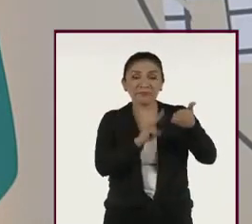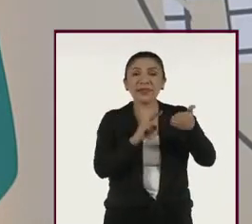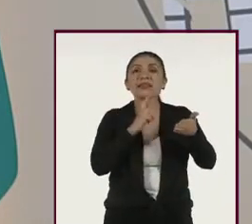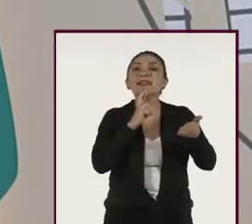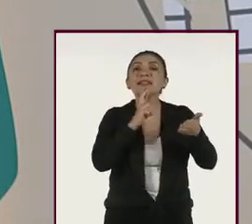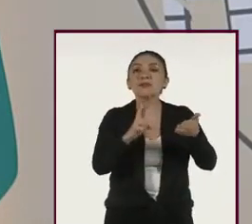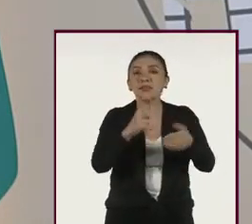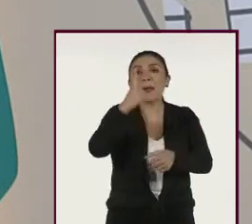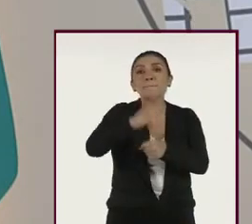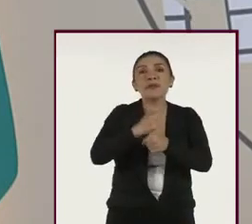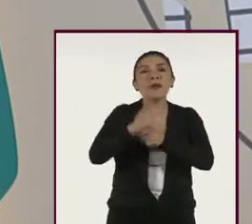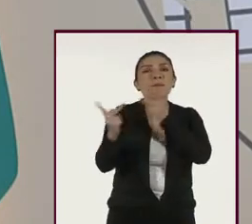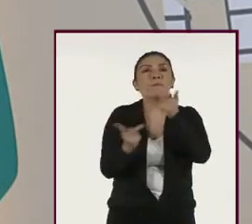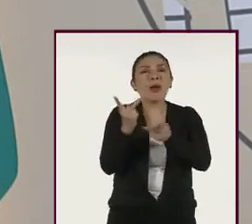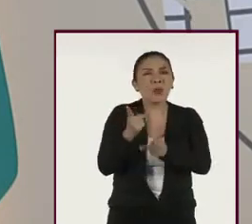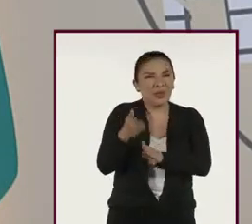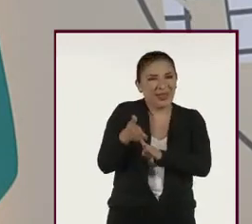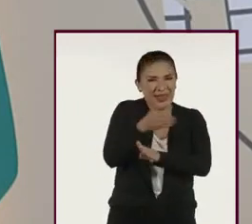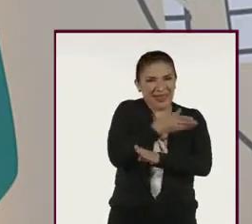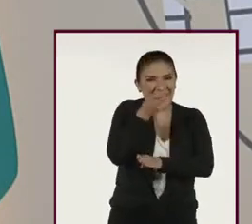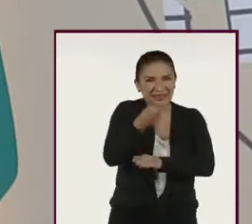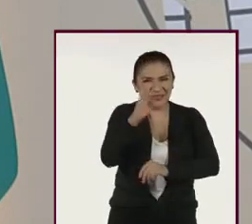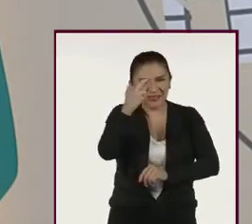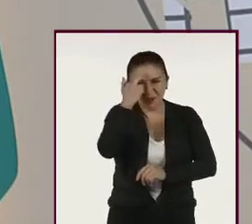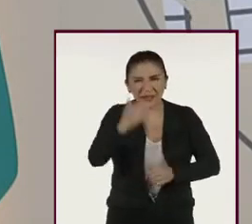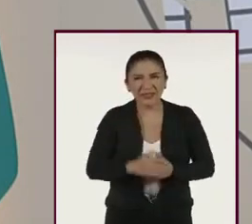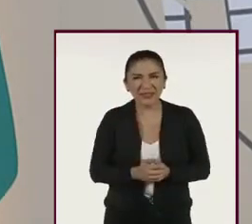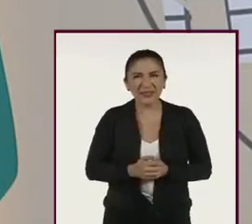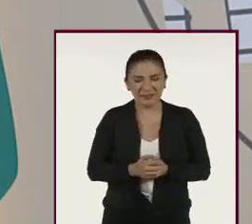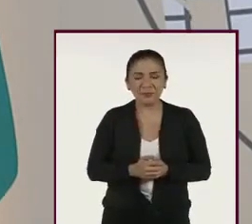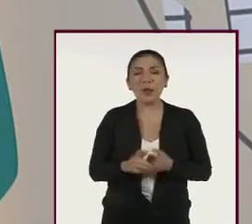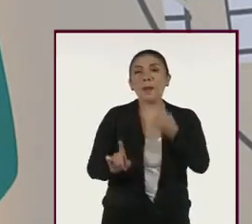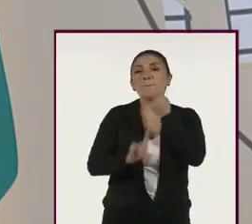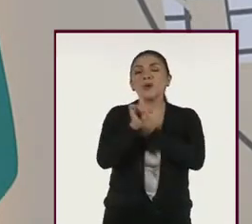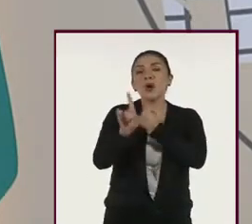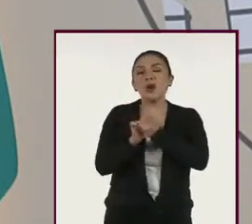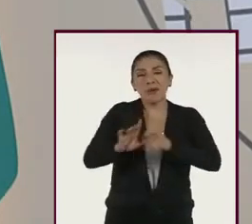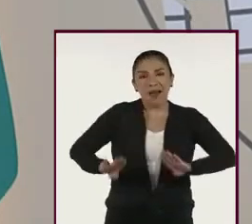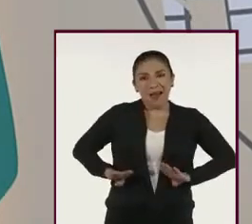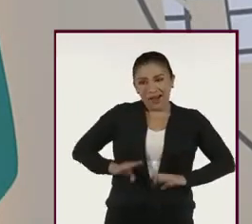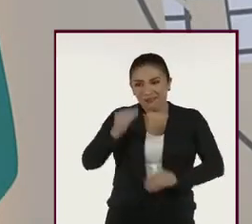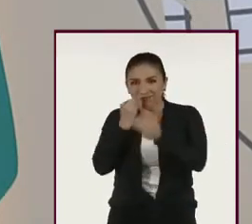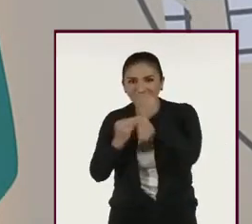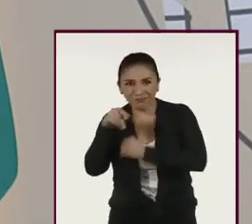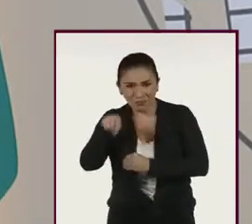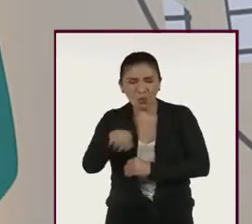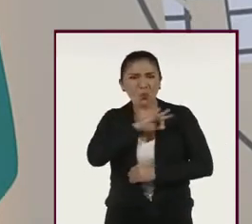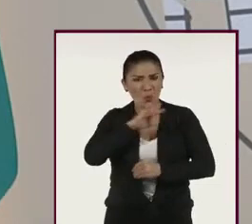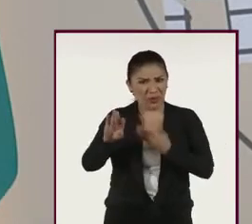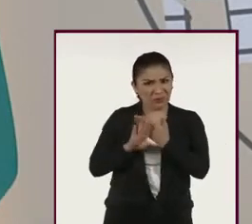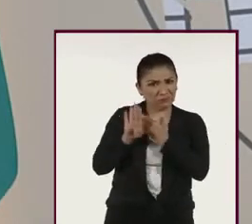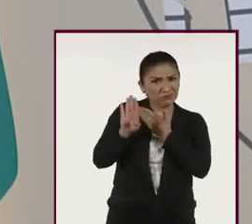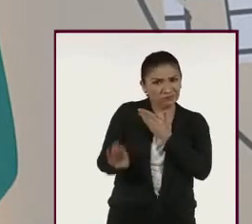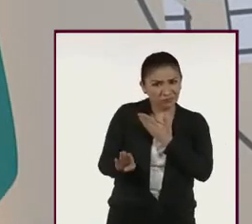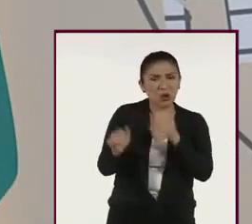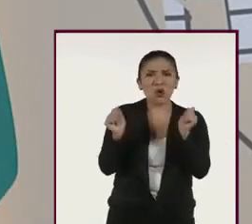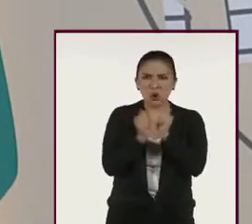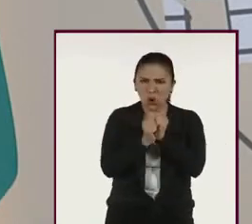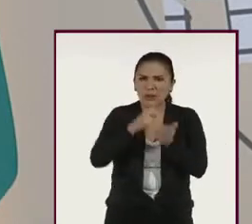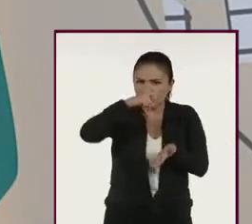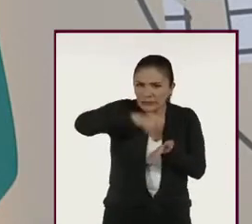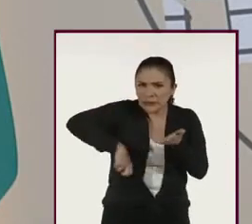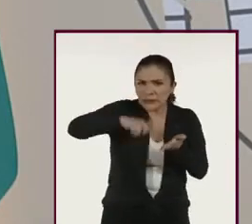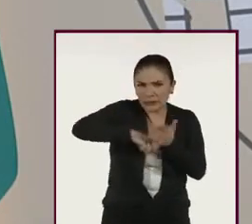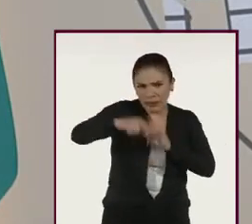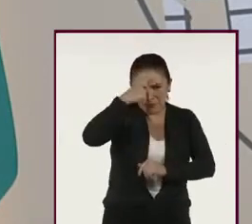la primera pregunta, la pregunta detonadora. ¿La recuerdan? ¿Los trastornos de la conducta alimentaria se pueden prevenir fomentando